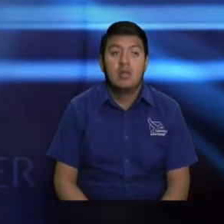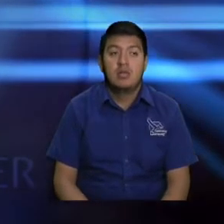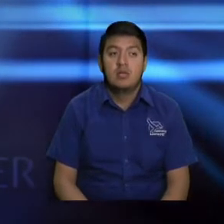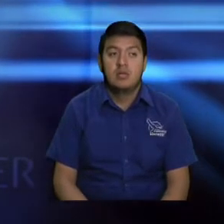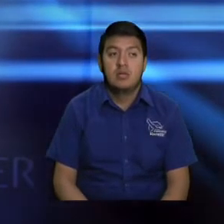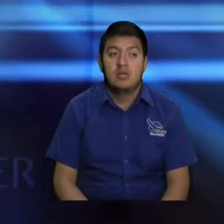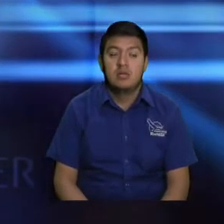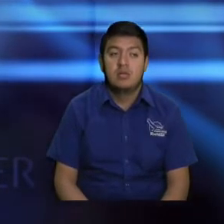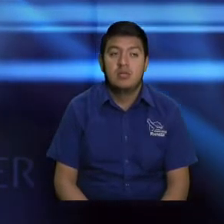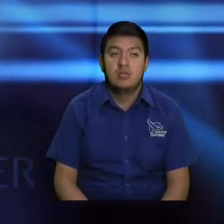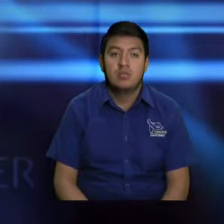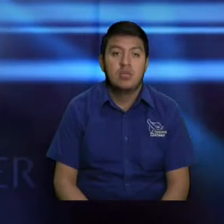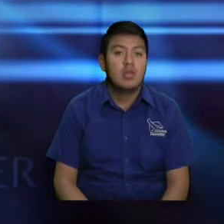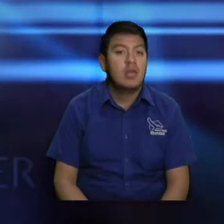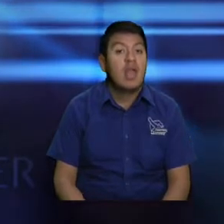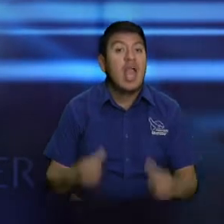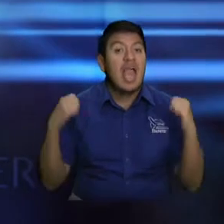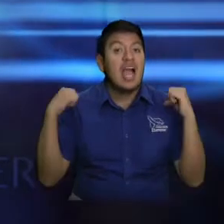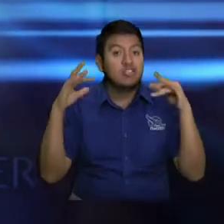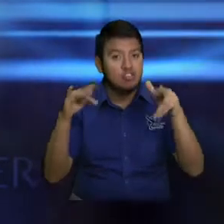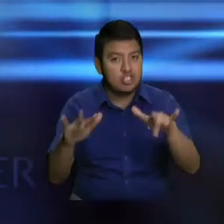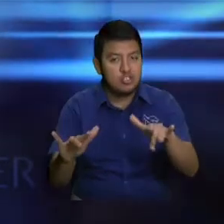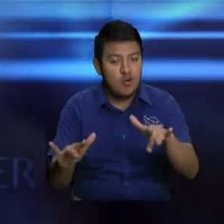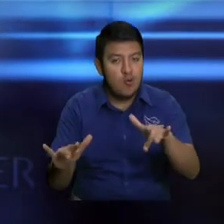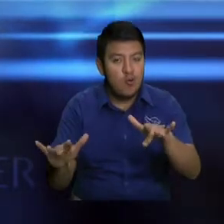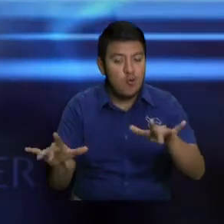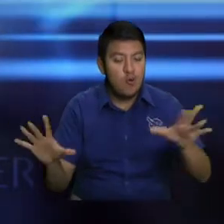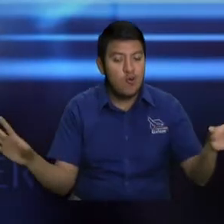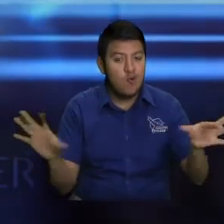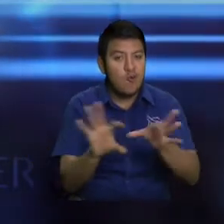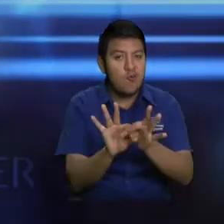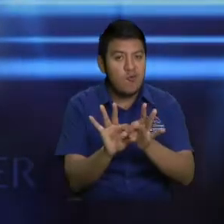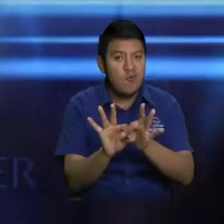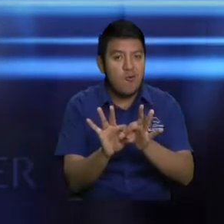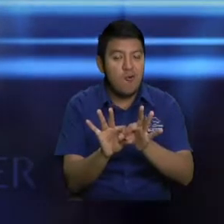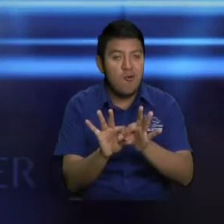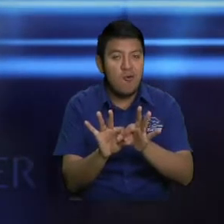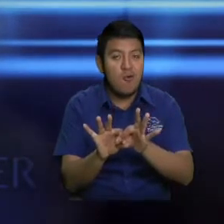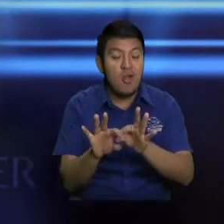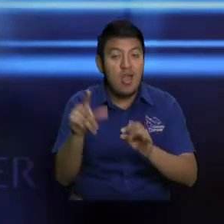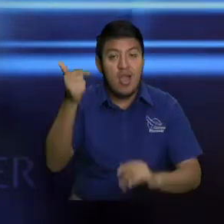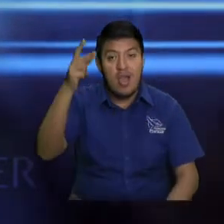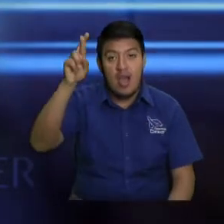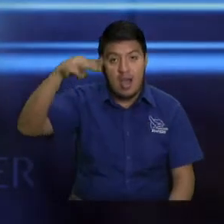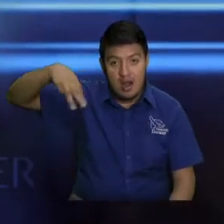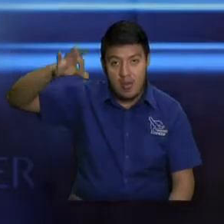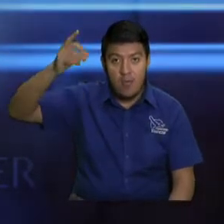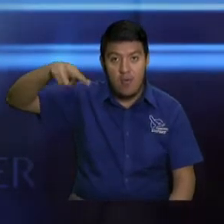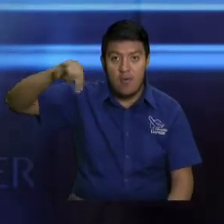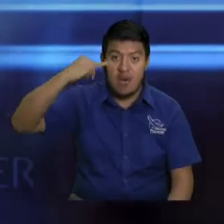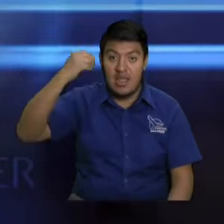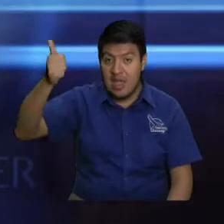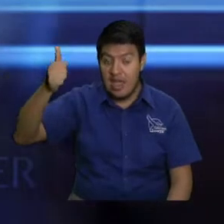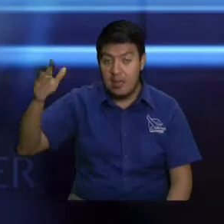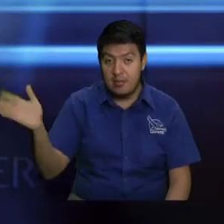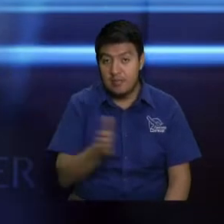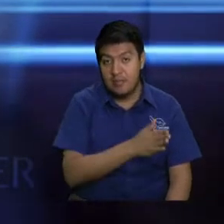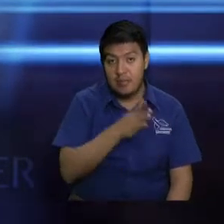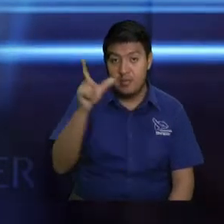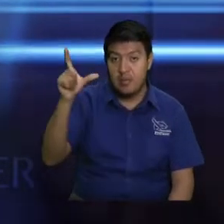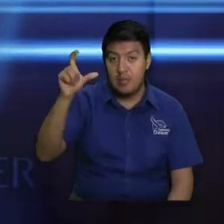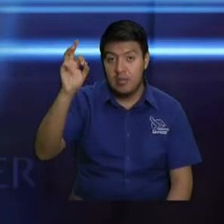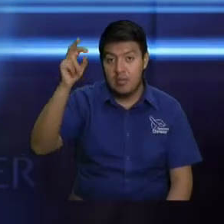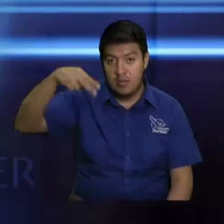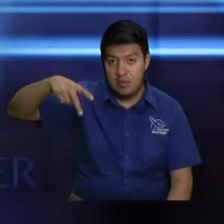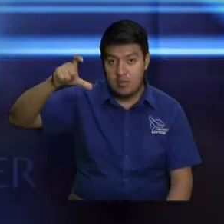Asociación, comunión, armonía, tener en común o concordia.